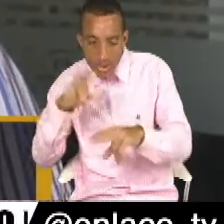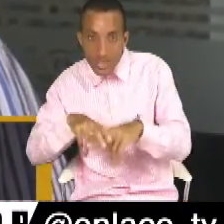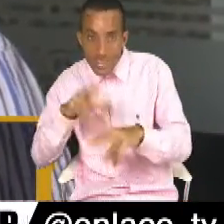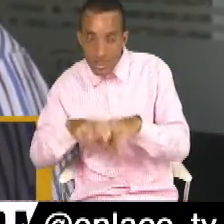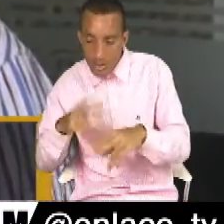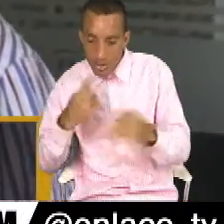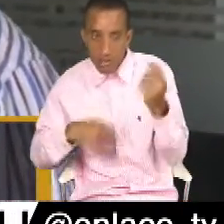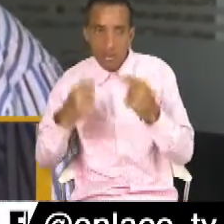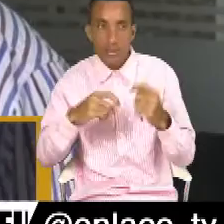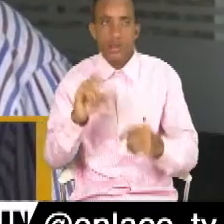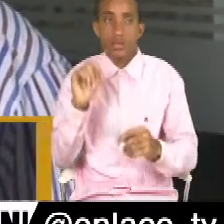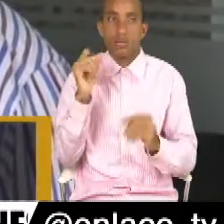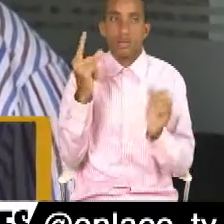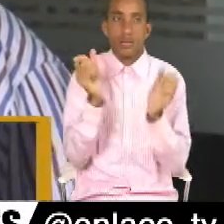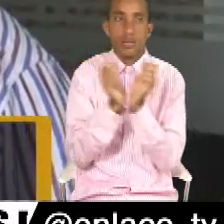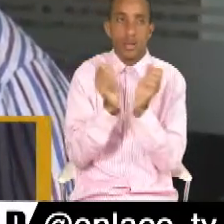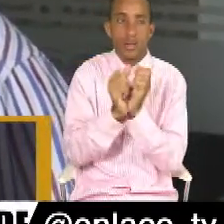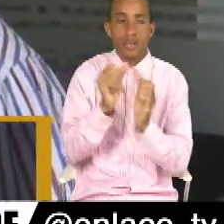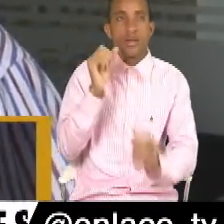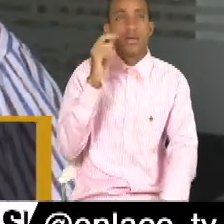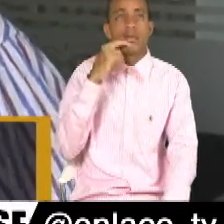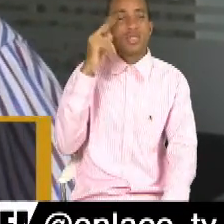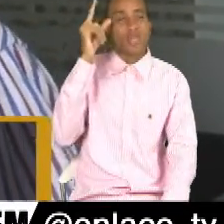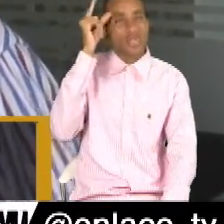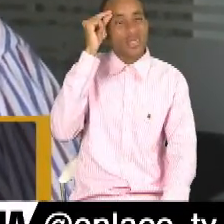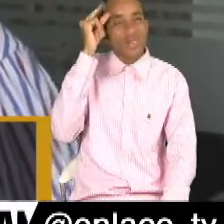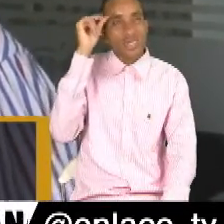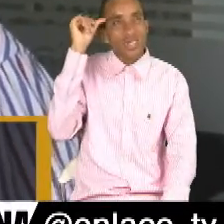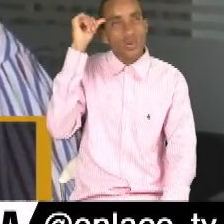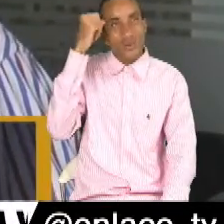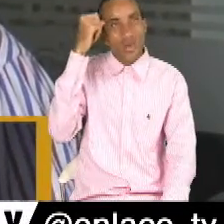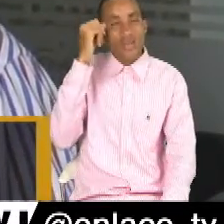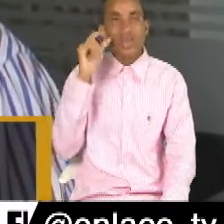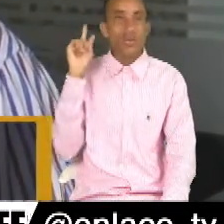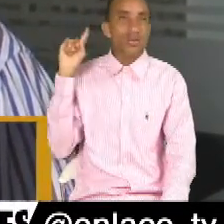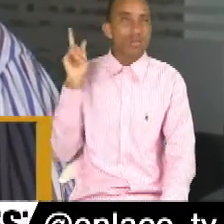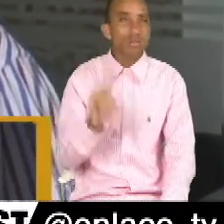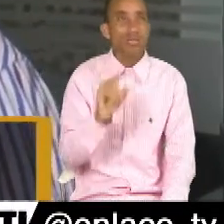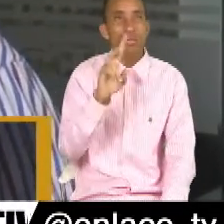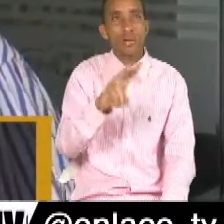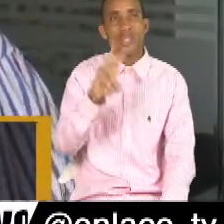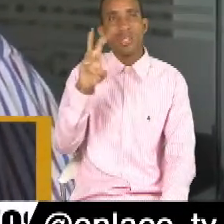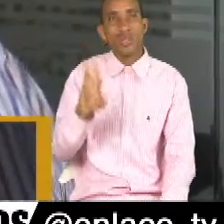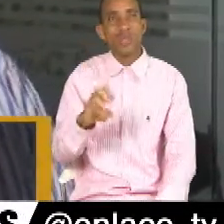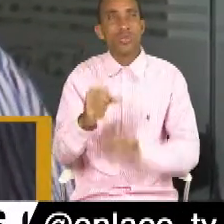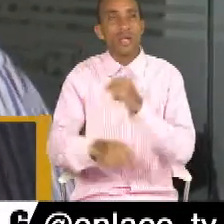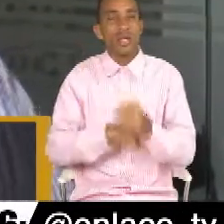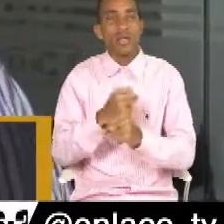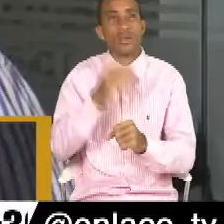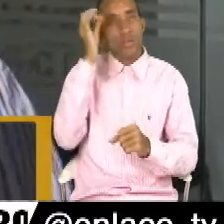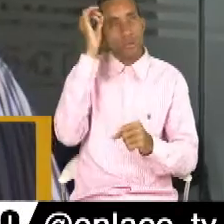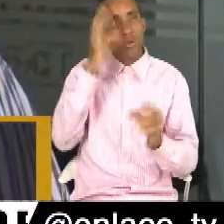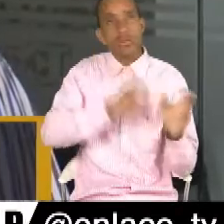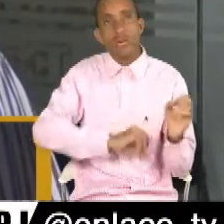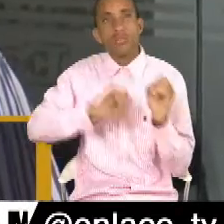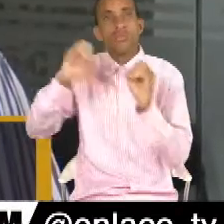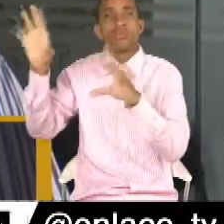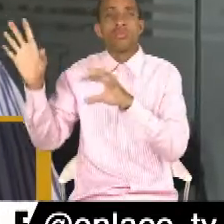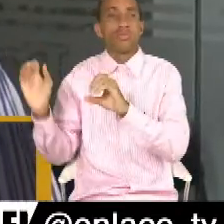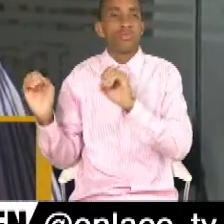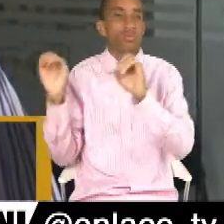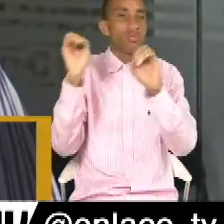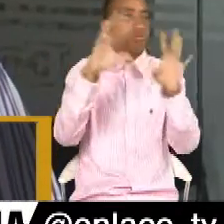el barrio Primero de Mayo, es lo único que sé, pero en estos 28 años no sé si se dirigiría a otra ciudad, porque también mi mamá me cuenta que él era andariego y